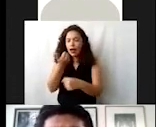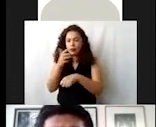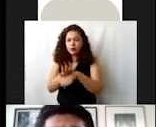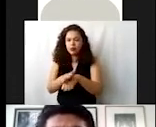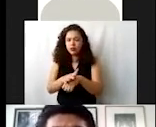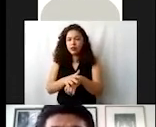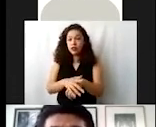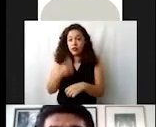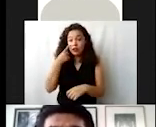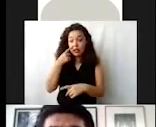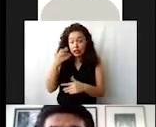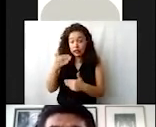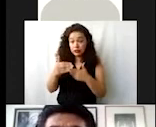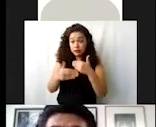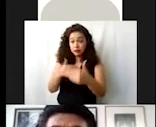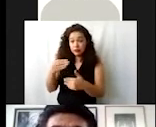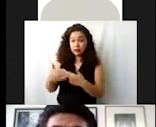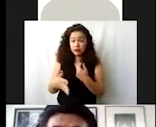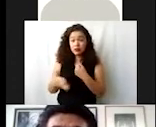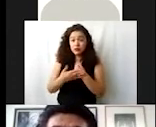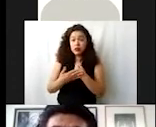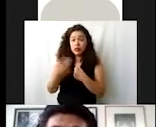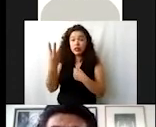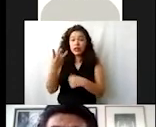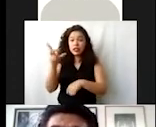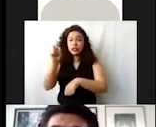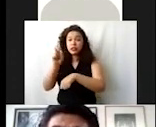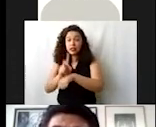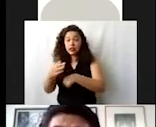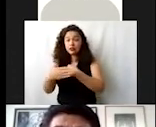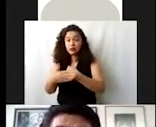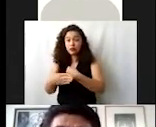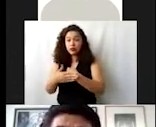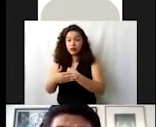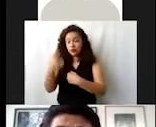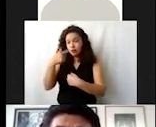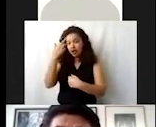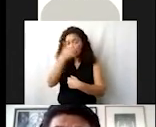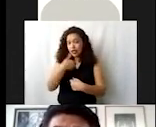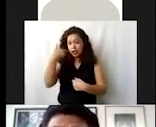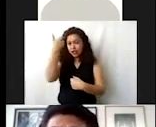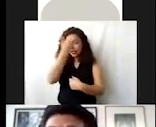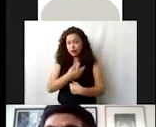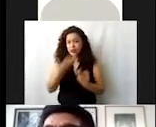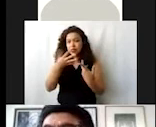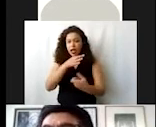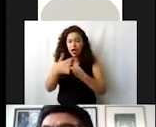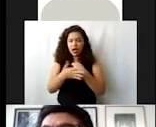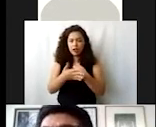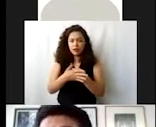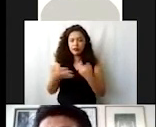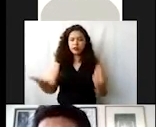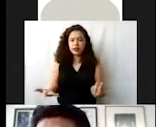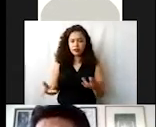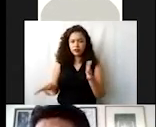surtir efectos dentro de los 3 días siguientes en que se revise el aviso, ¿sí?